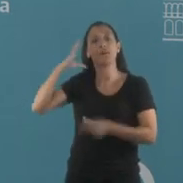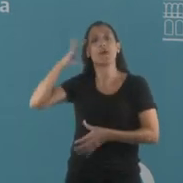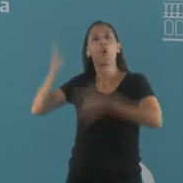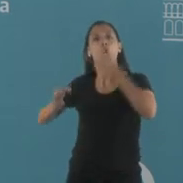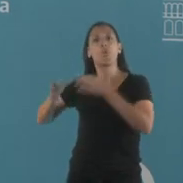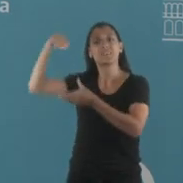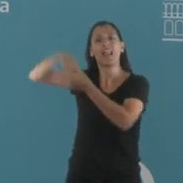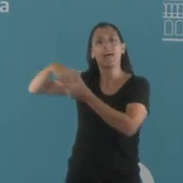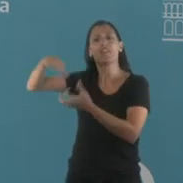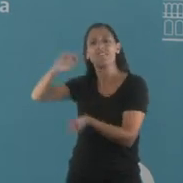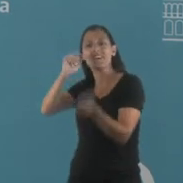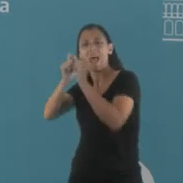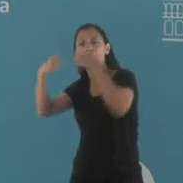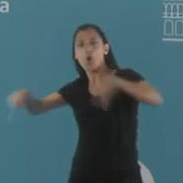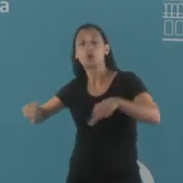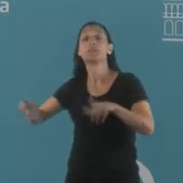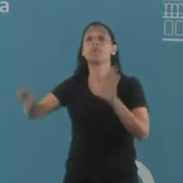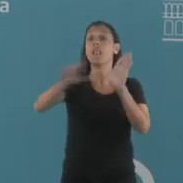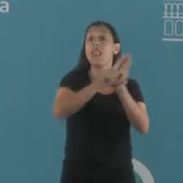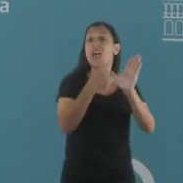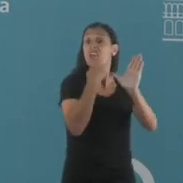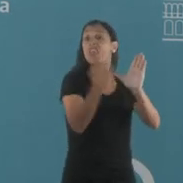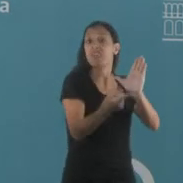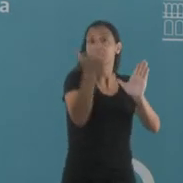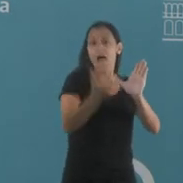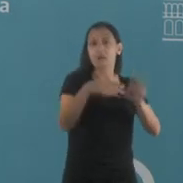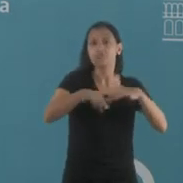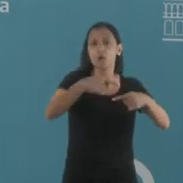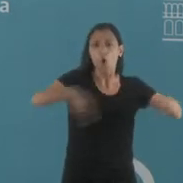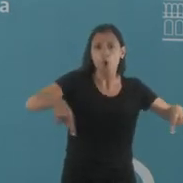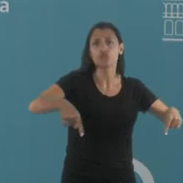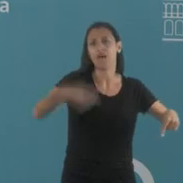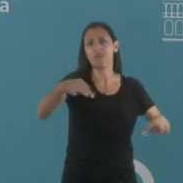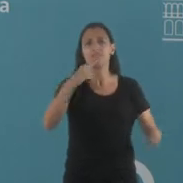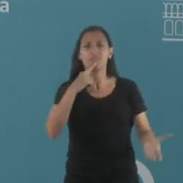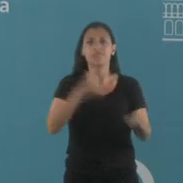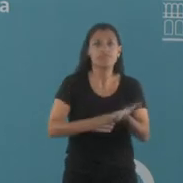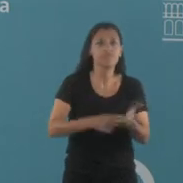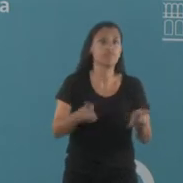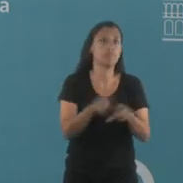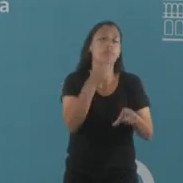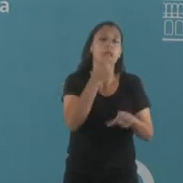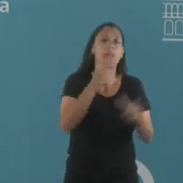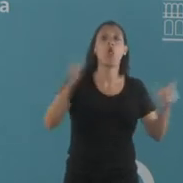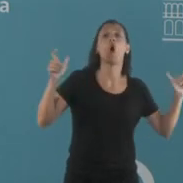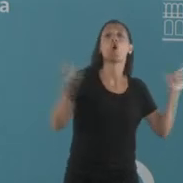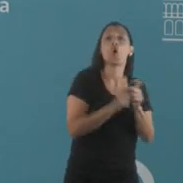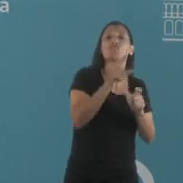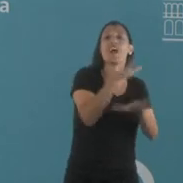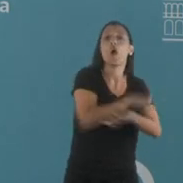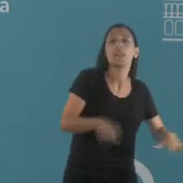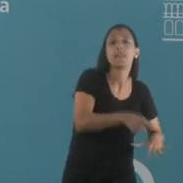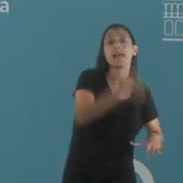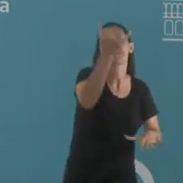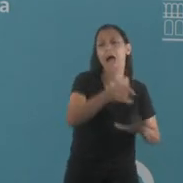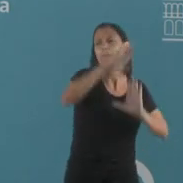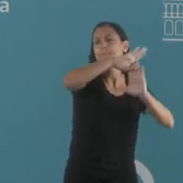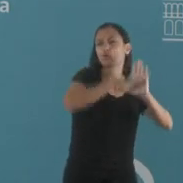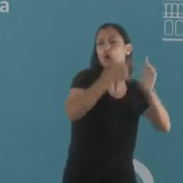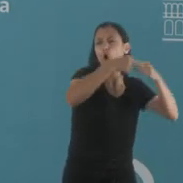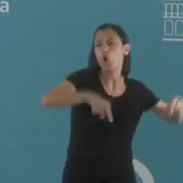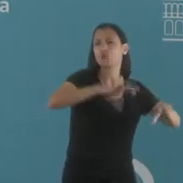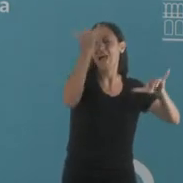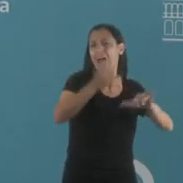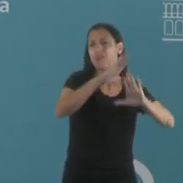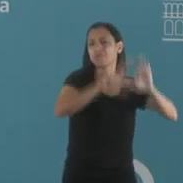estas acciones que las leyes dicen que hay que tomar o que los consejos dicen que hay que tomar, digo, el Consejo de la Niñez tiene una cantidad de protocolos, hay una cantidad